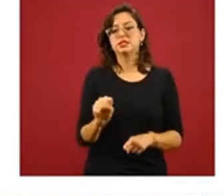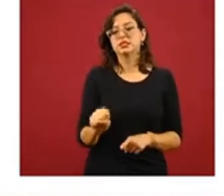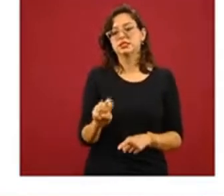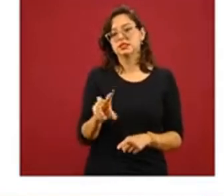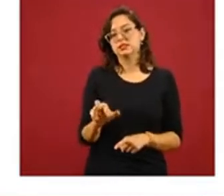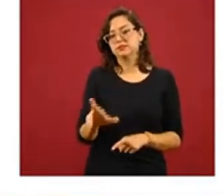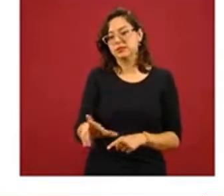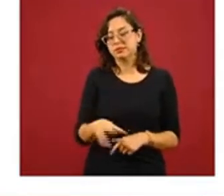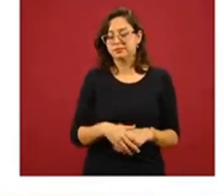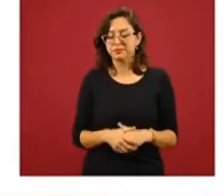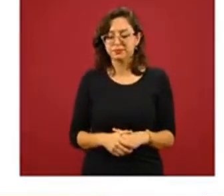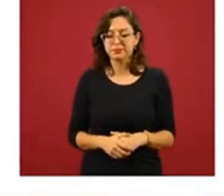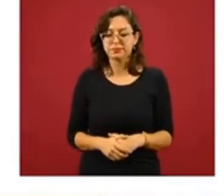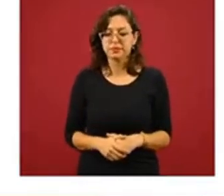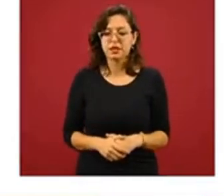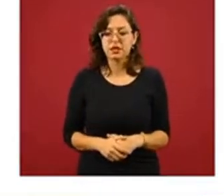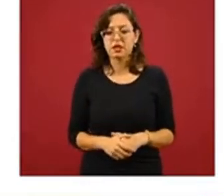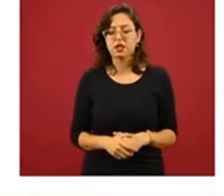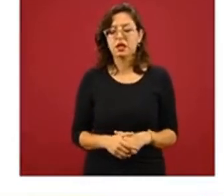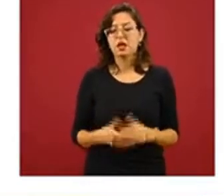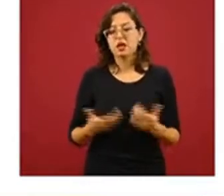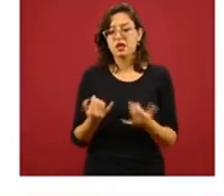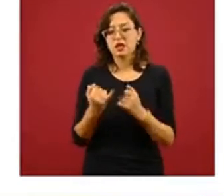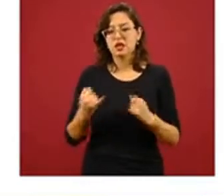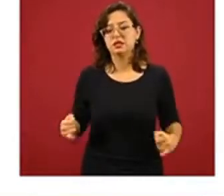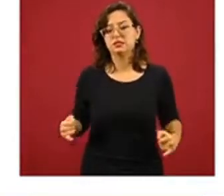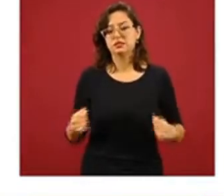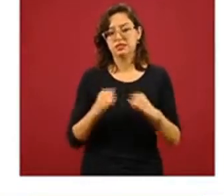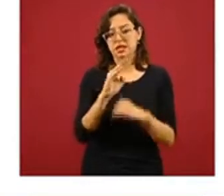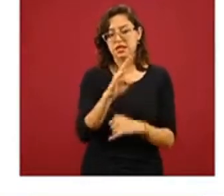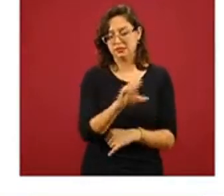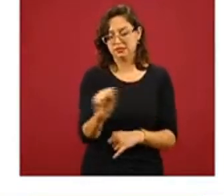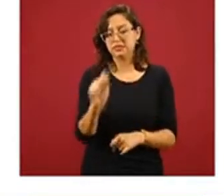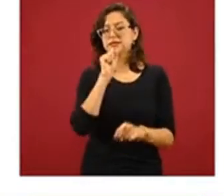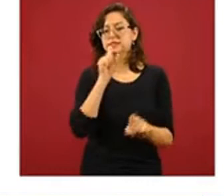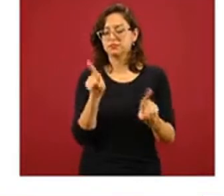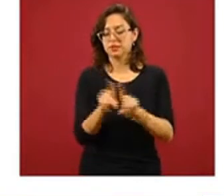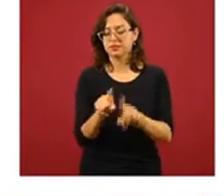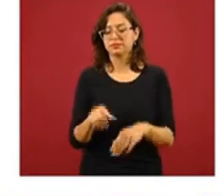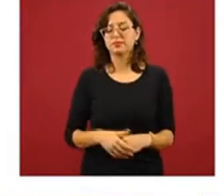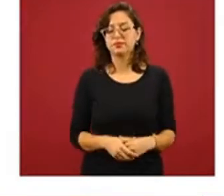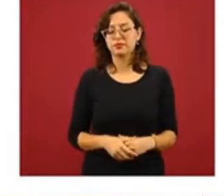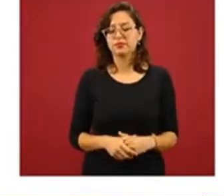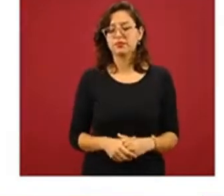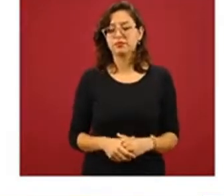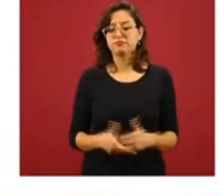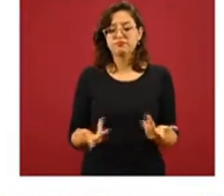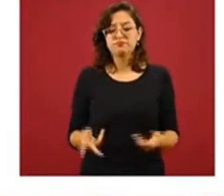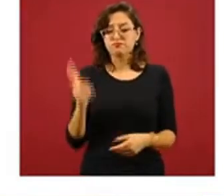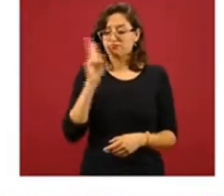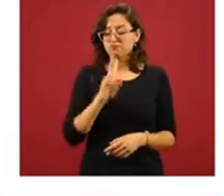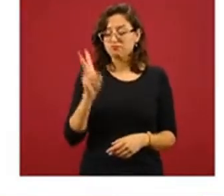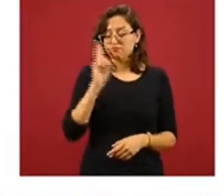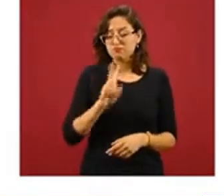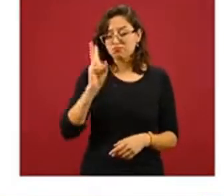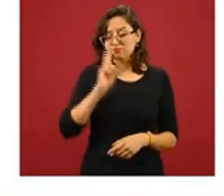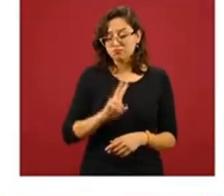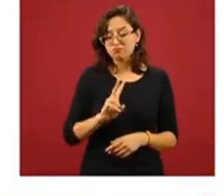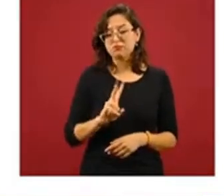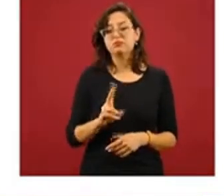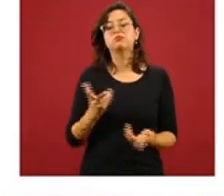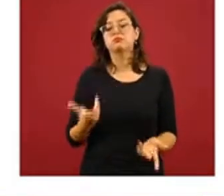regionales, específicamente del Instituto Mexicano del Seguro Social. A pesar de esta cantidad de pruebas que se ha hecho, todavía se